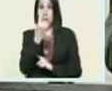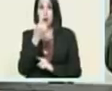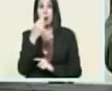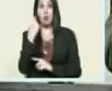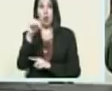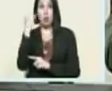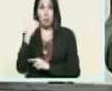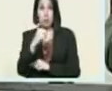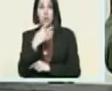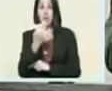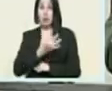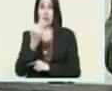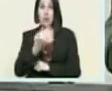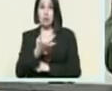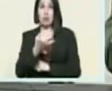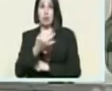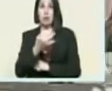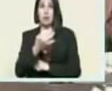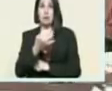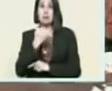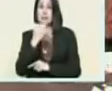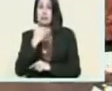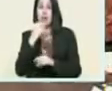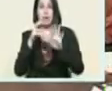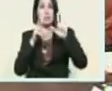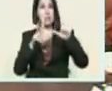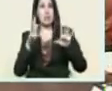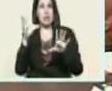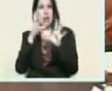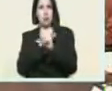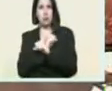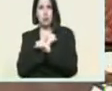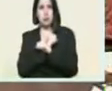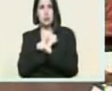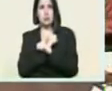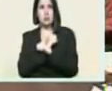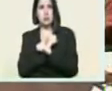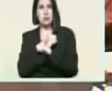¿verdad? Ya van a ser las 7 de la noche.